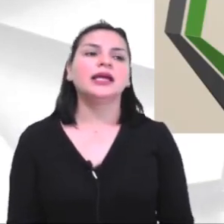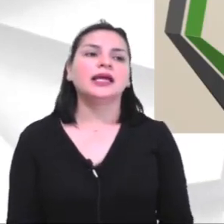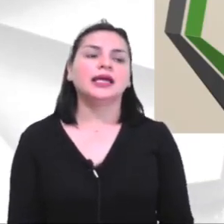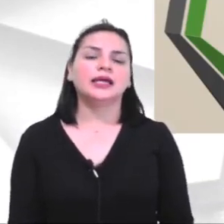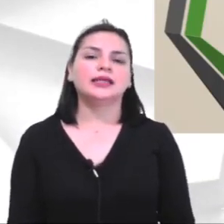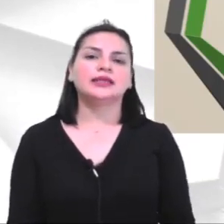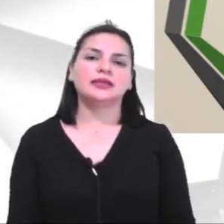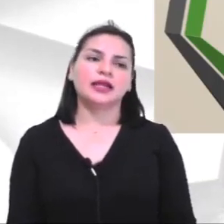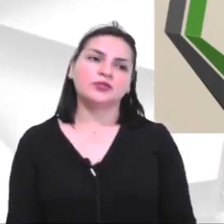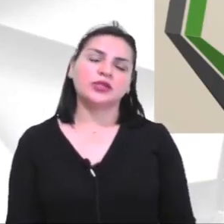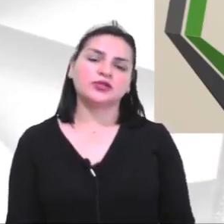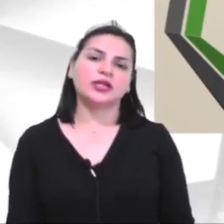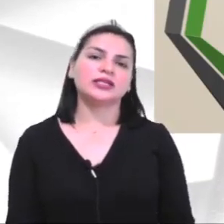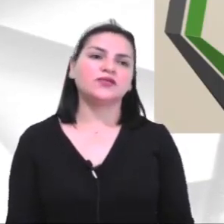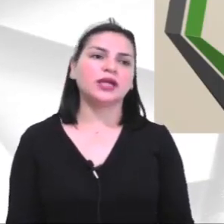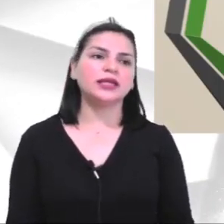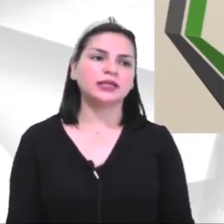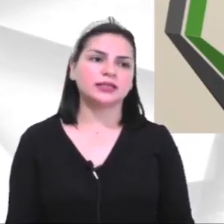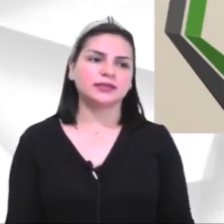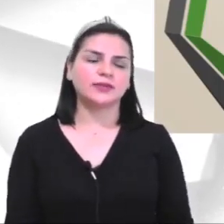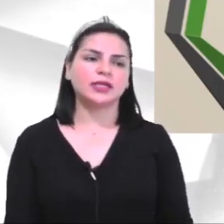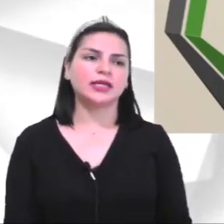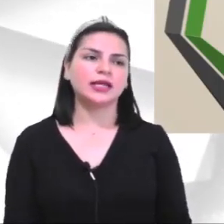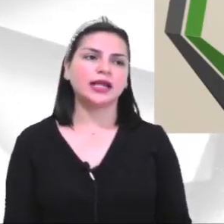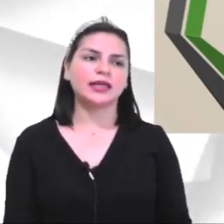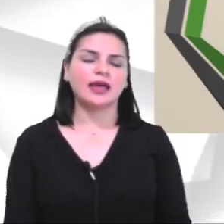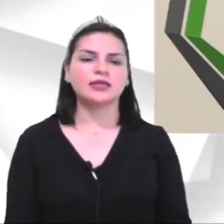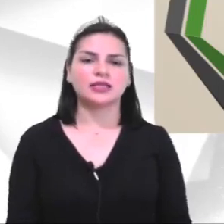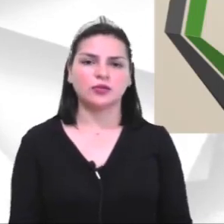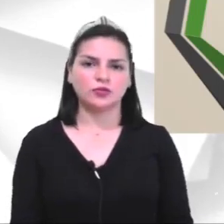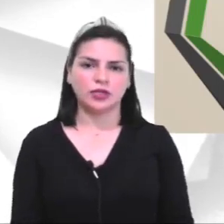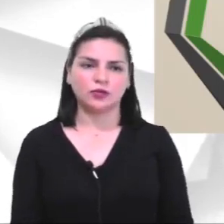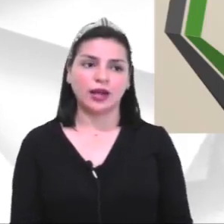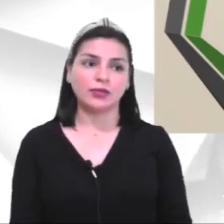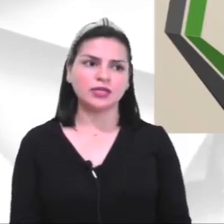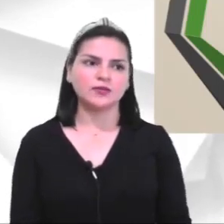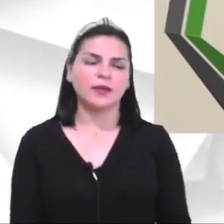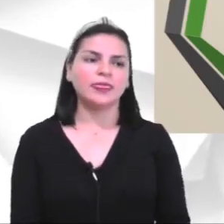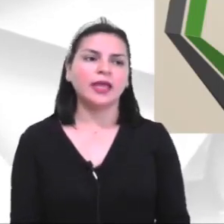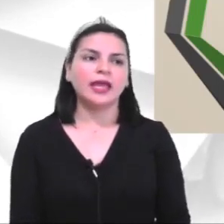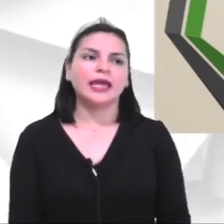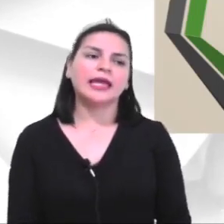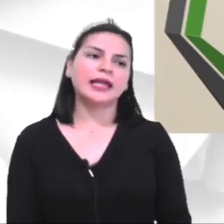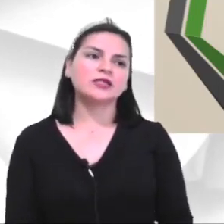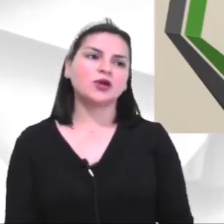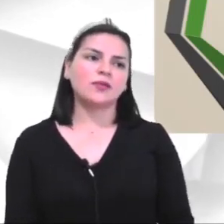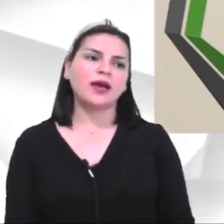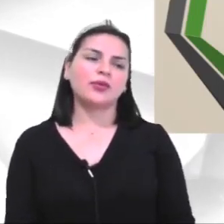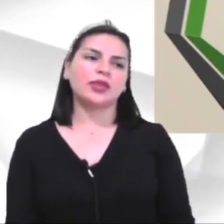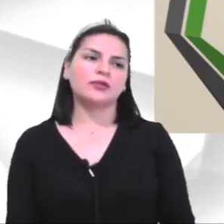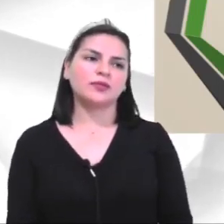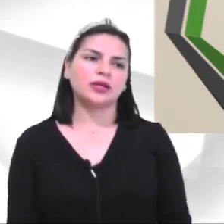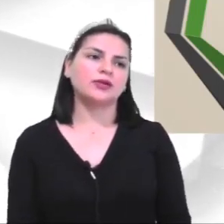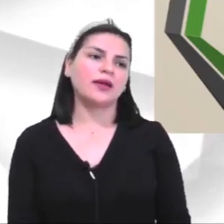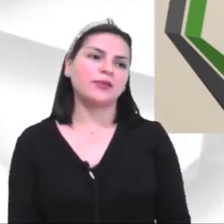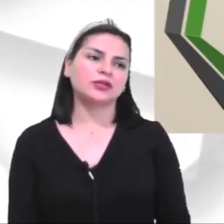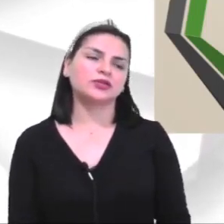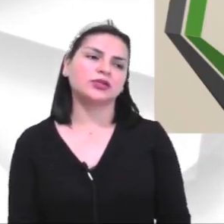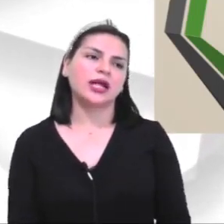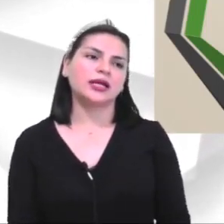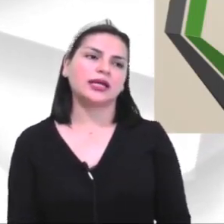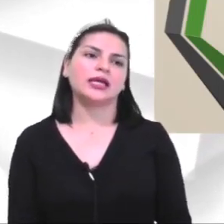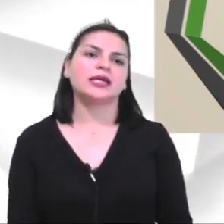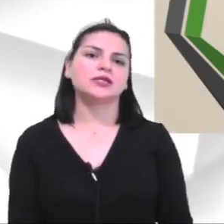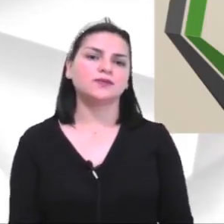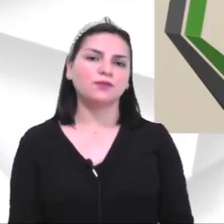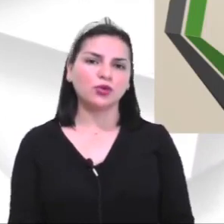fueran tres personas diferentes. Y en realidad estamos viendo a la misma. En la sombra podemos ver una